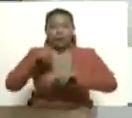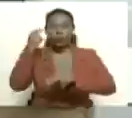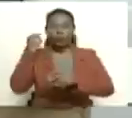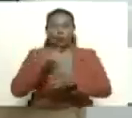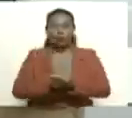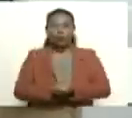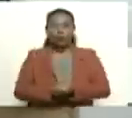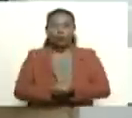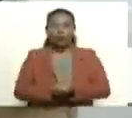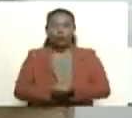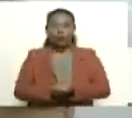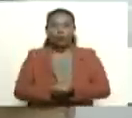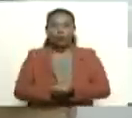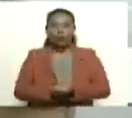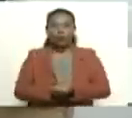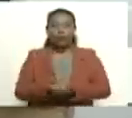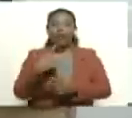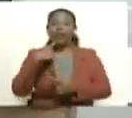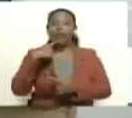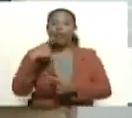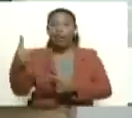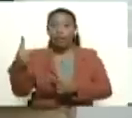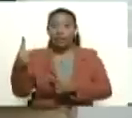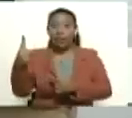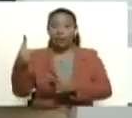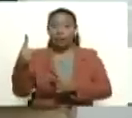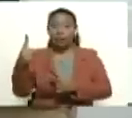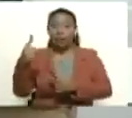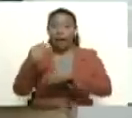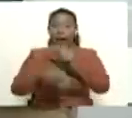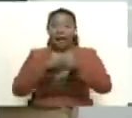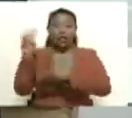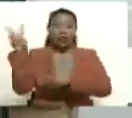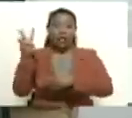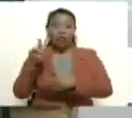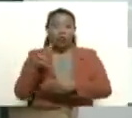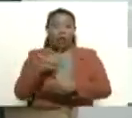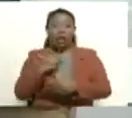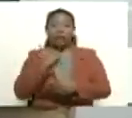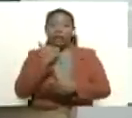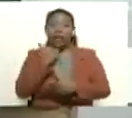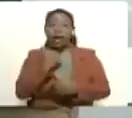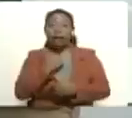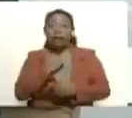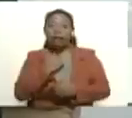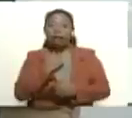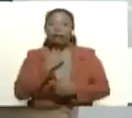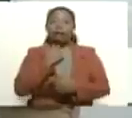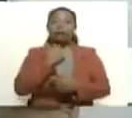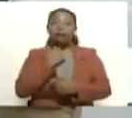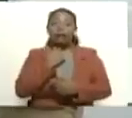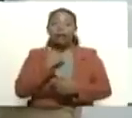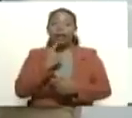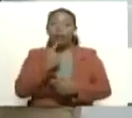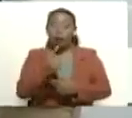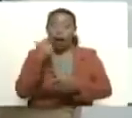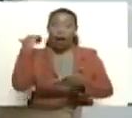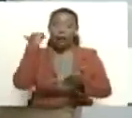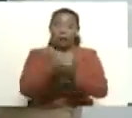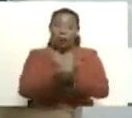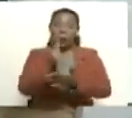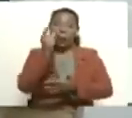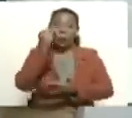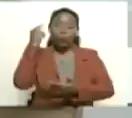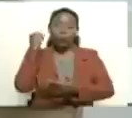niños. Cuando dice que llevó a Venezuela al borde del colapso, está confesando que asesinó a niñas, a